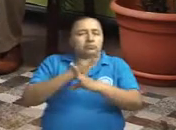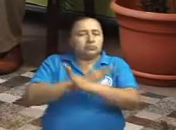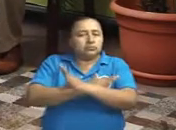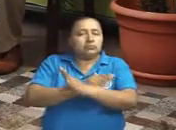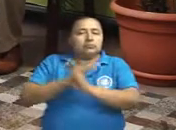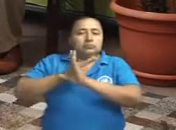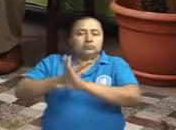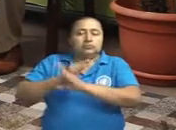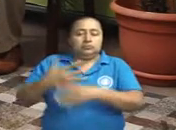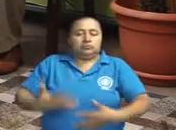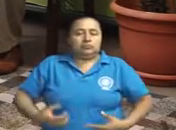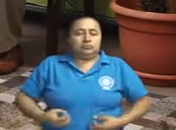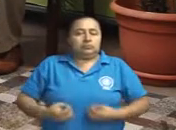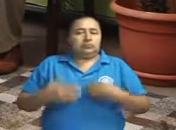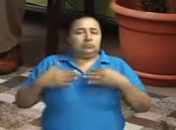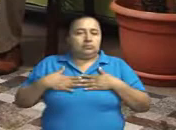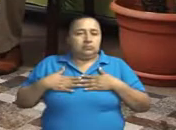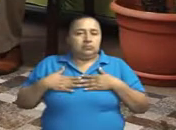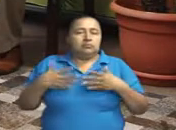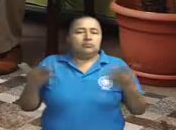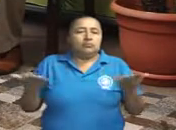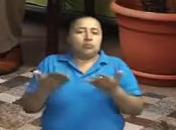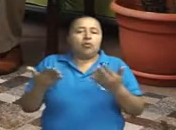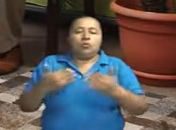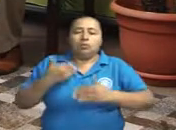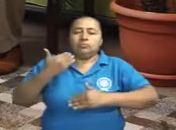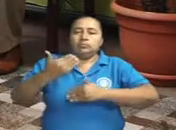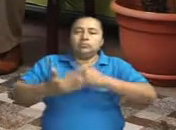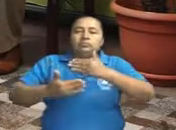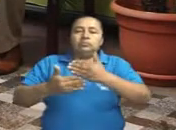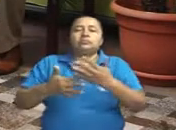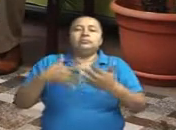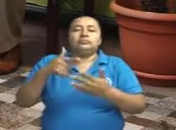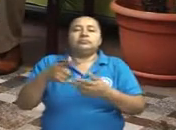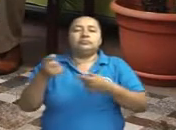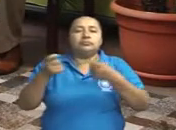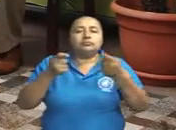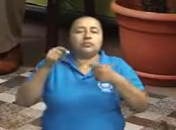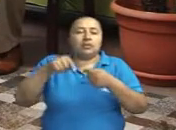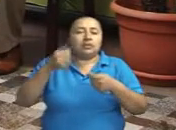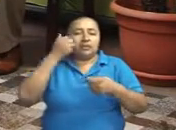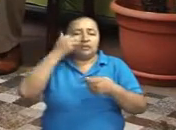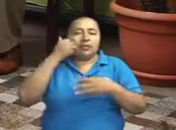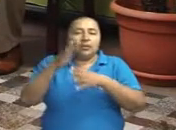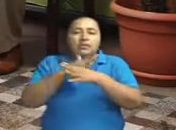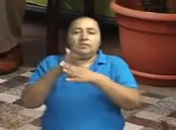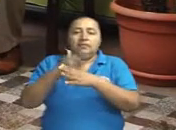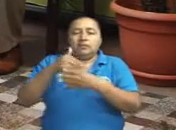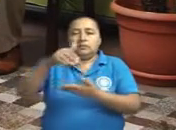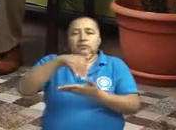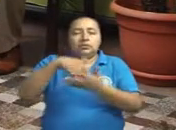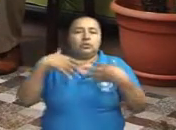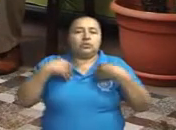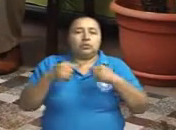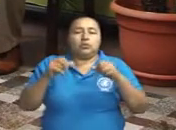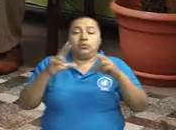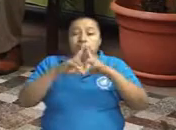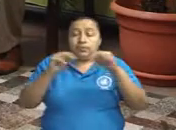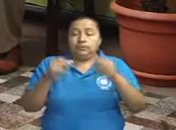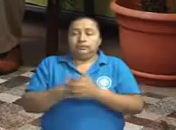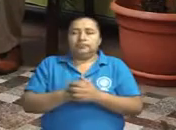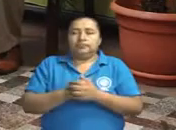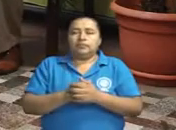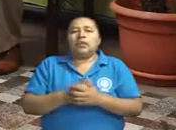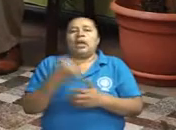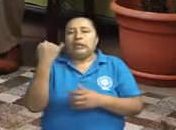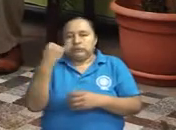mamas y también cómo está avanzando el manejo de esta enfermedad en las diferentes unidades de salud del país? Sí, eso es muy importante